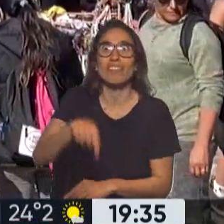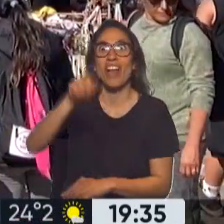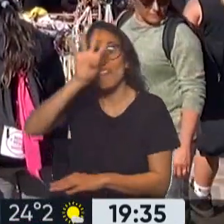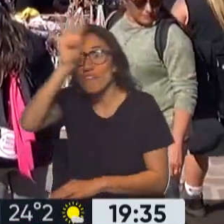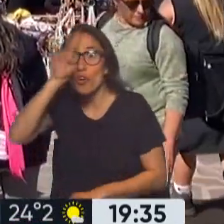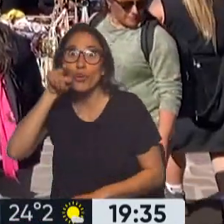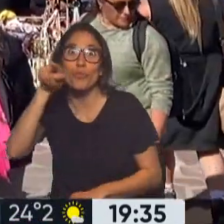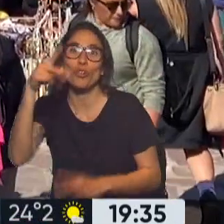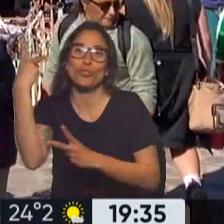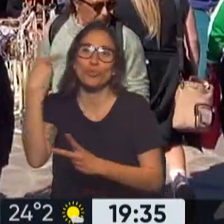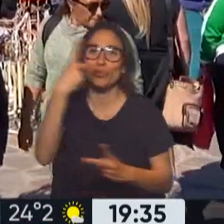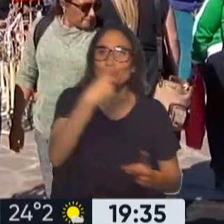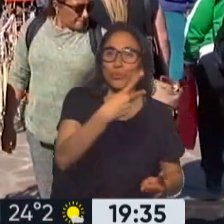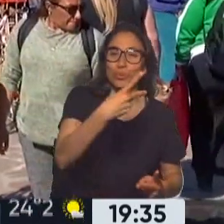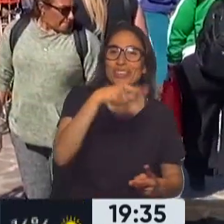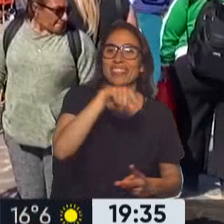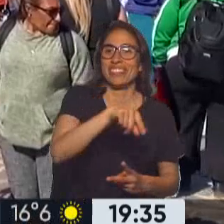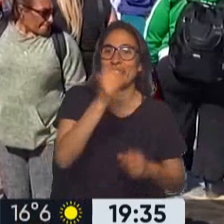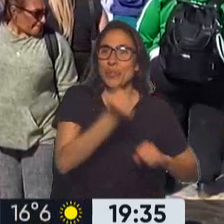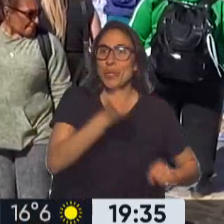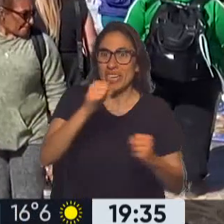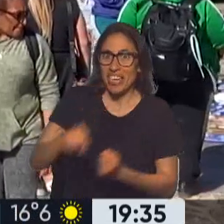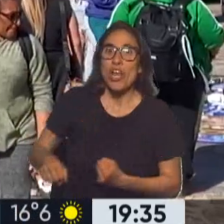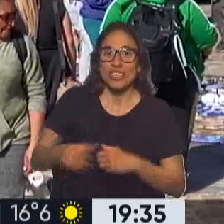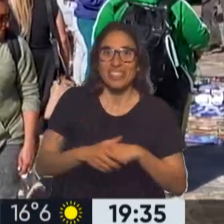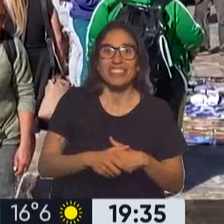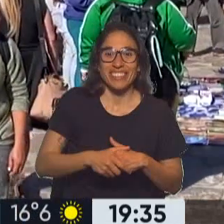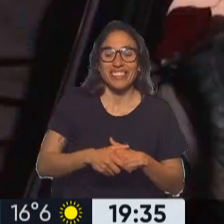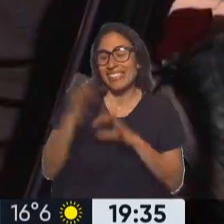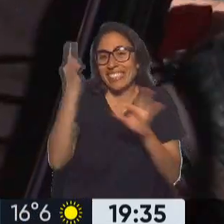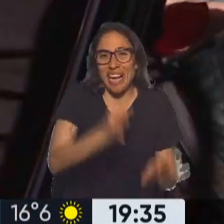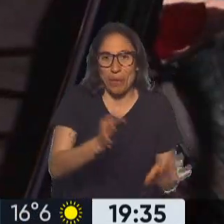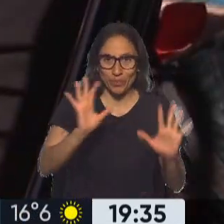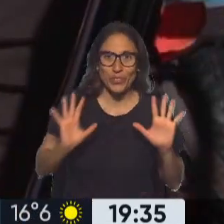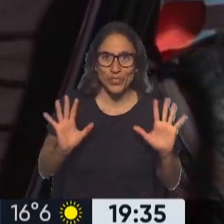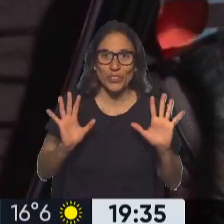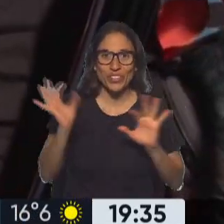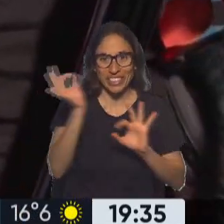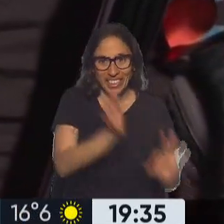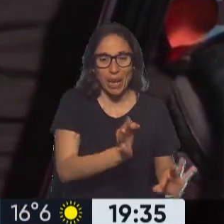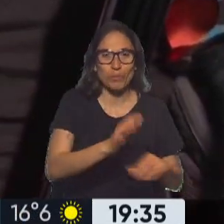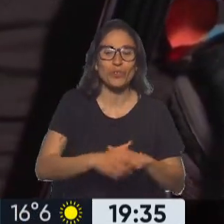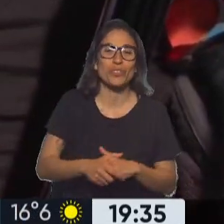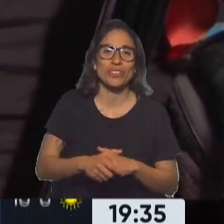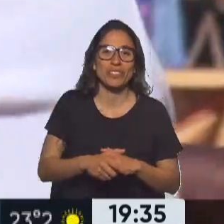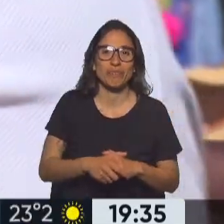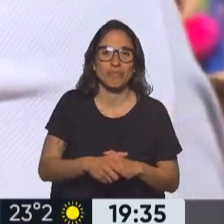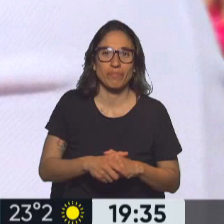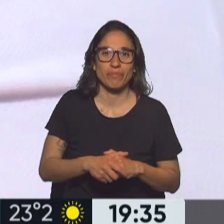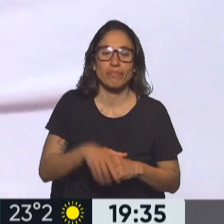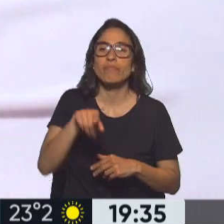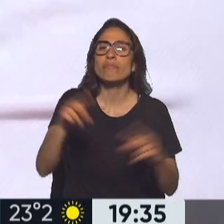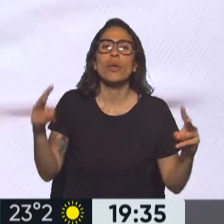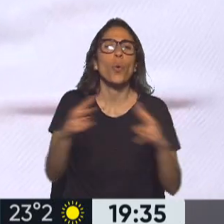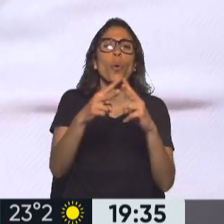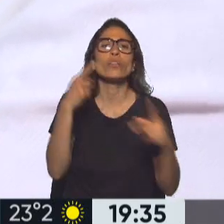punta hasta acá. Así que del costado norte de la patria llegamos a Bariloche. ¿Qué es lo que esperan de este encuentro?